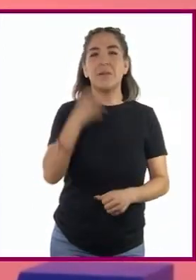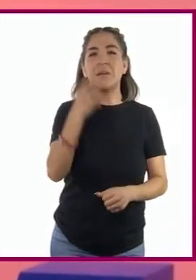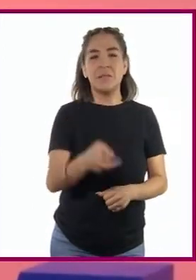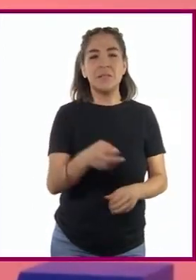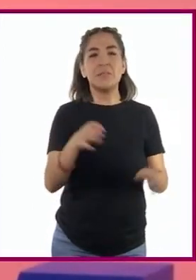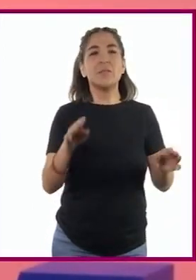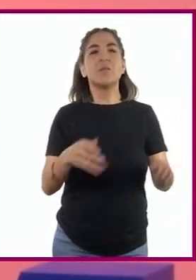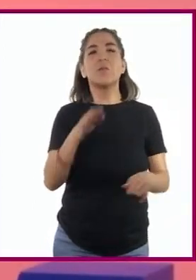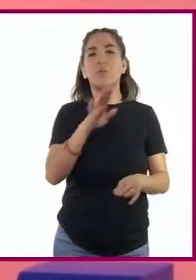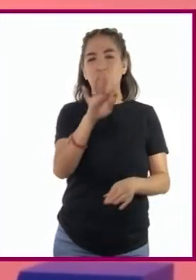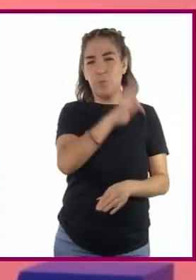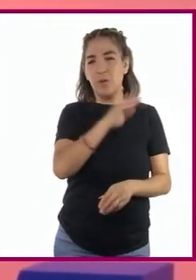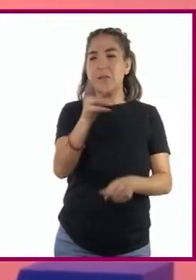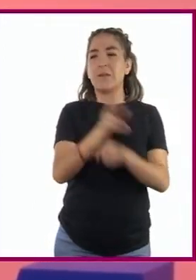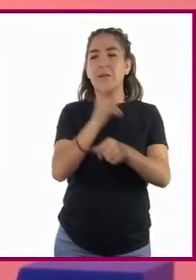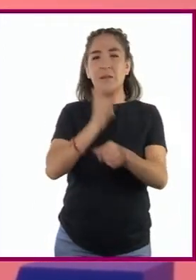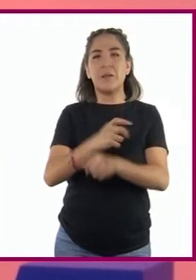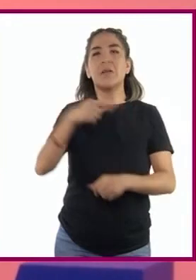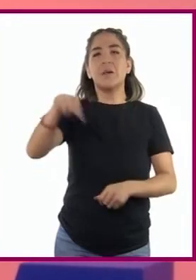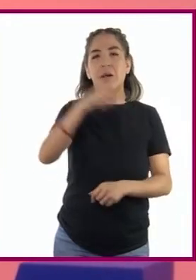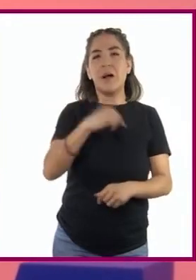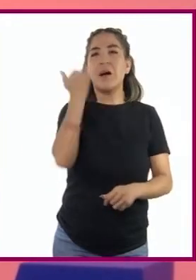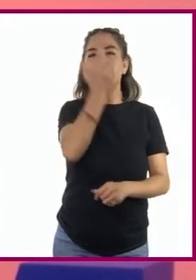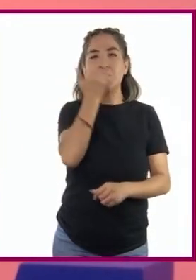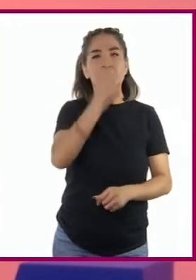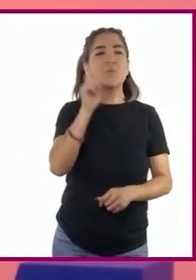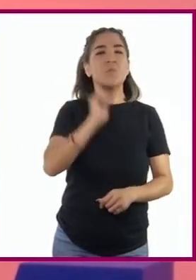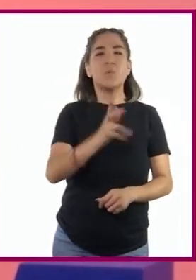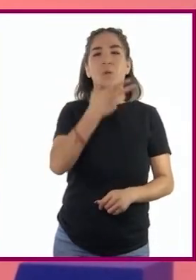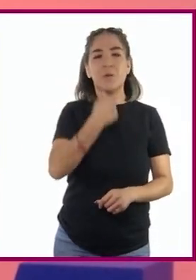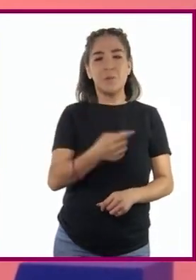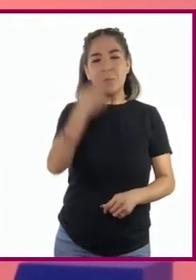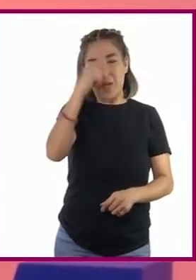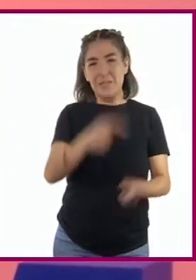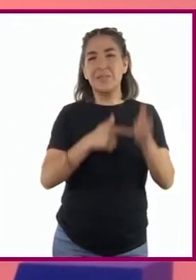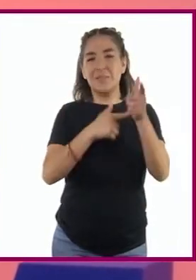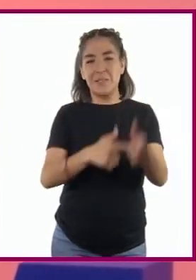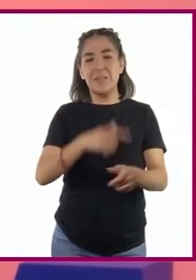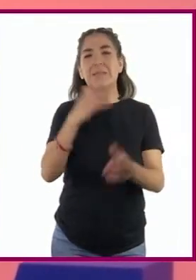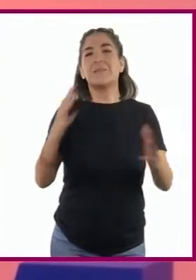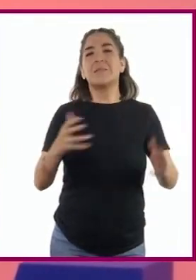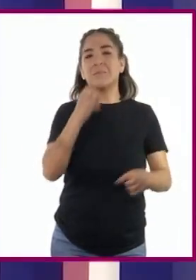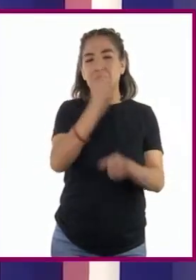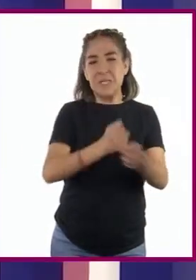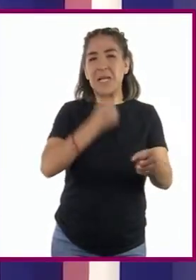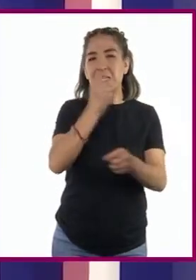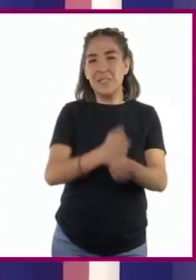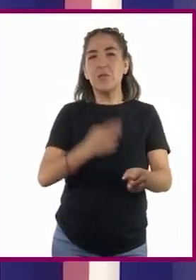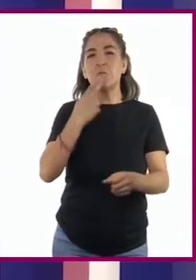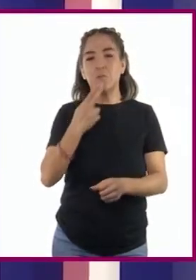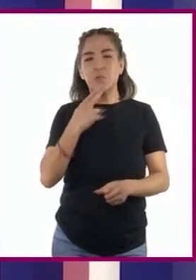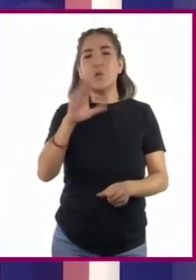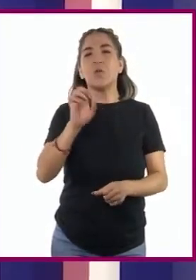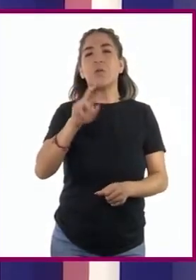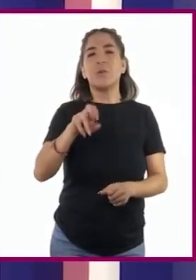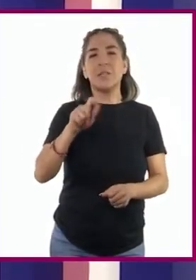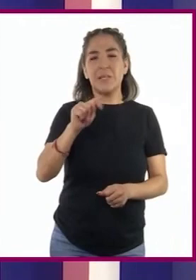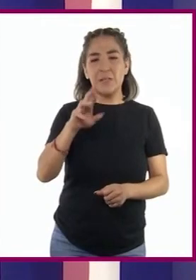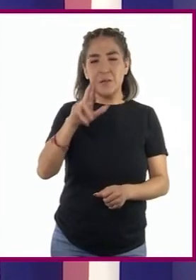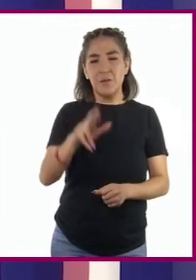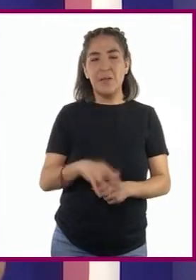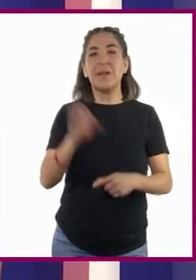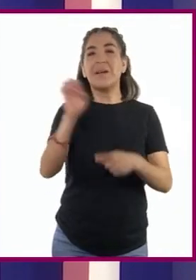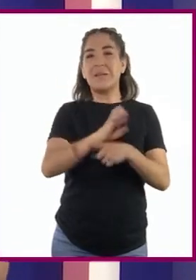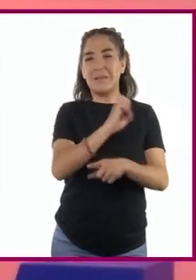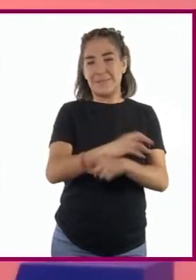parece si invitamos también a nuestras alumnas y alumnos a seguir practicando el uso de conectores? Pues entonces,